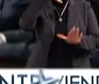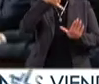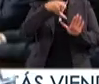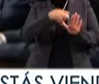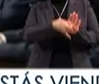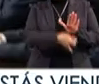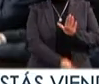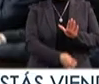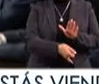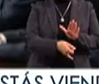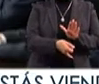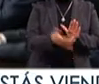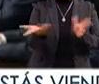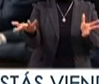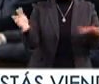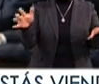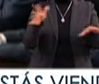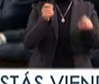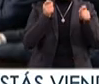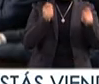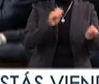y radical,